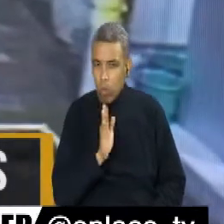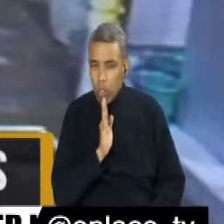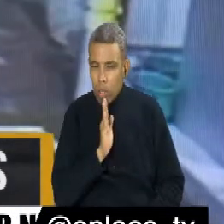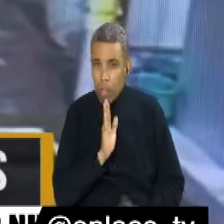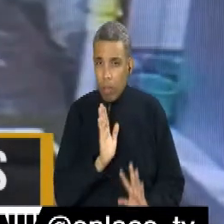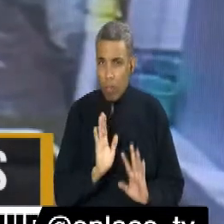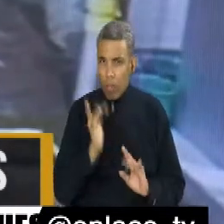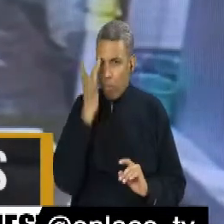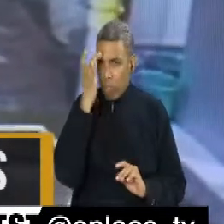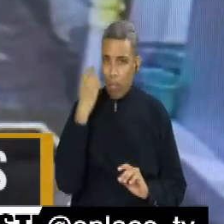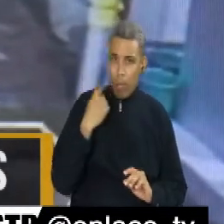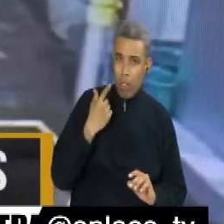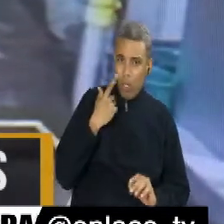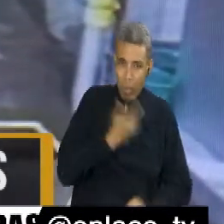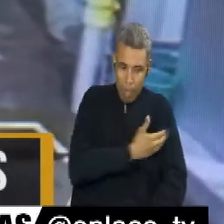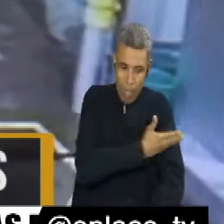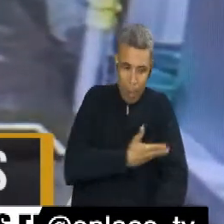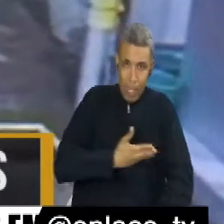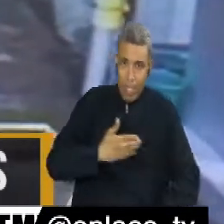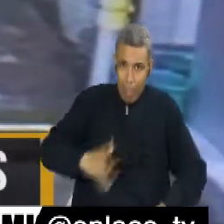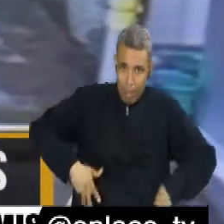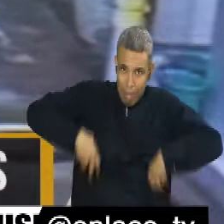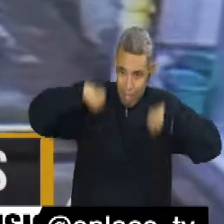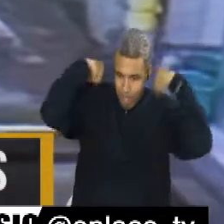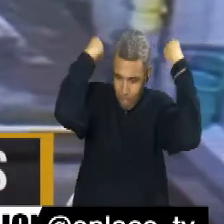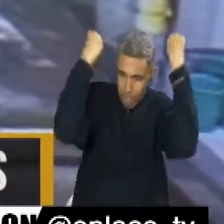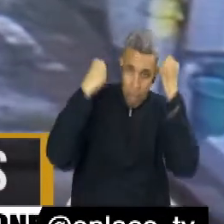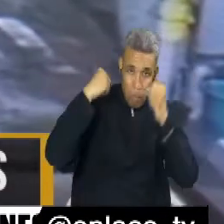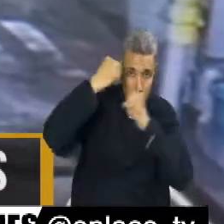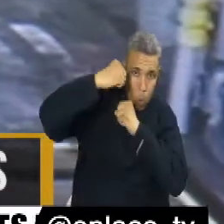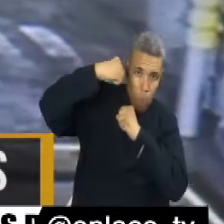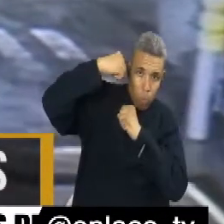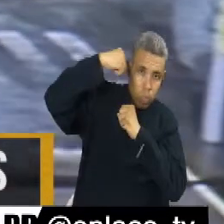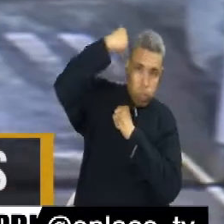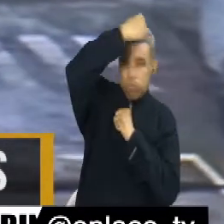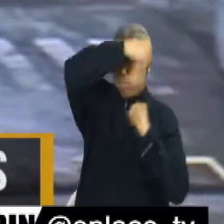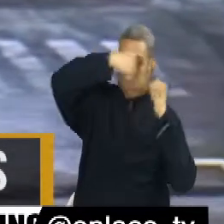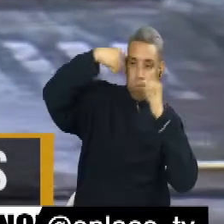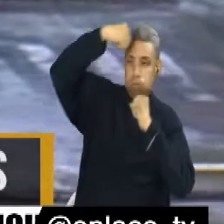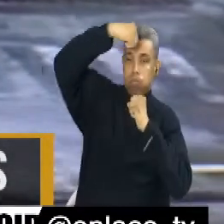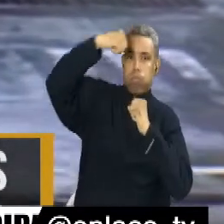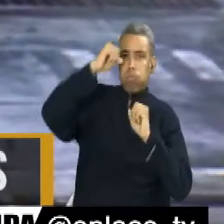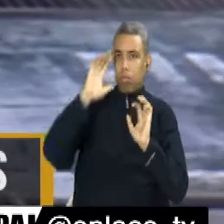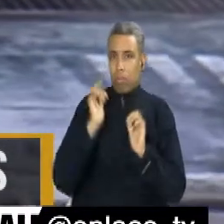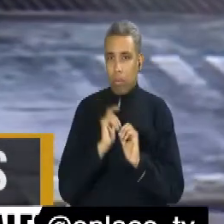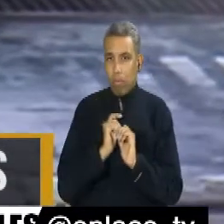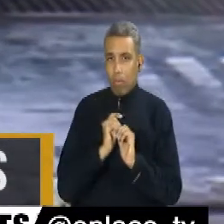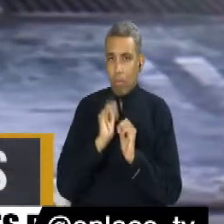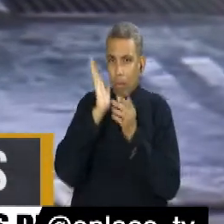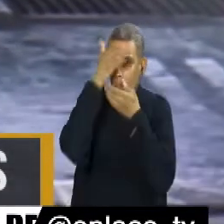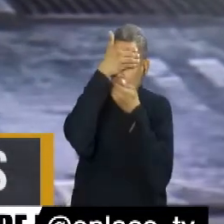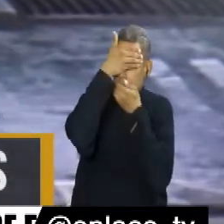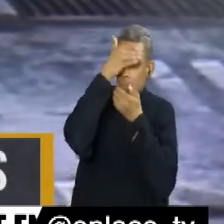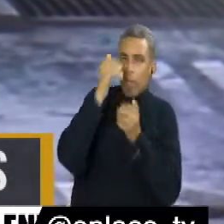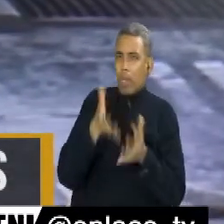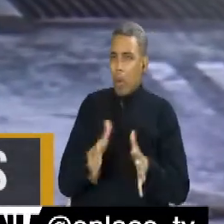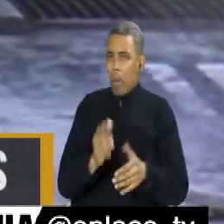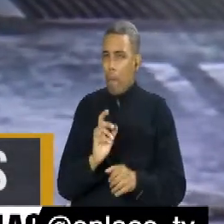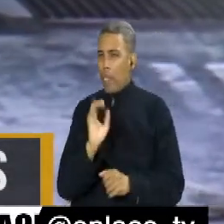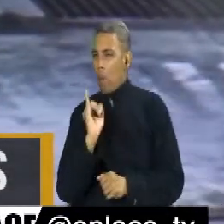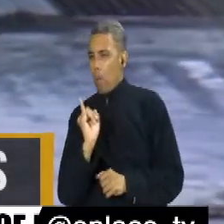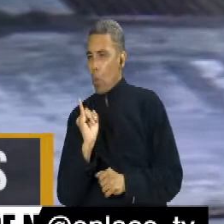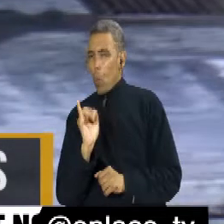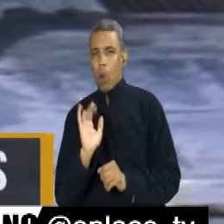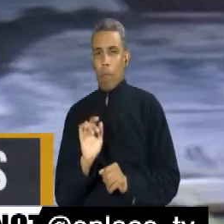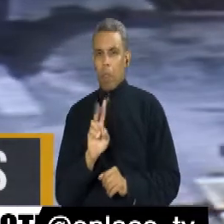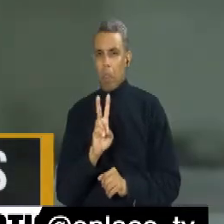se tapa la cara con su camiseta, pero pues es una persona de fisionomía delgada, 1.75 más o menos, tez blanca.